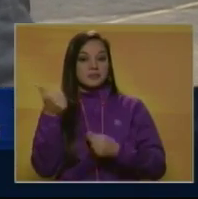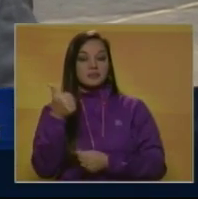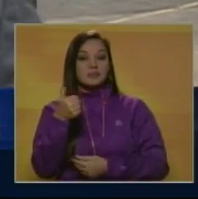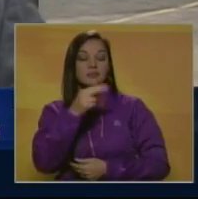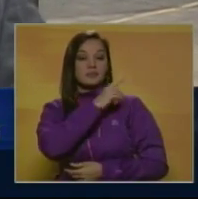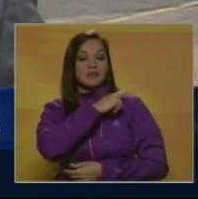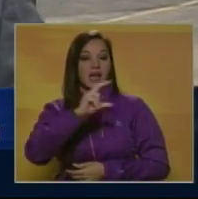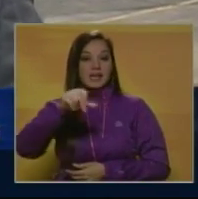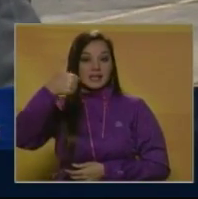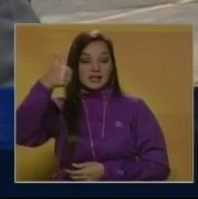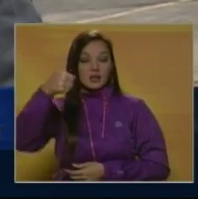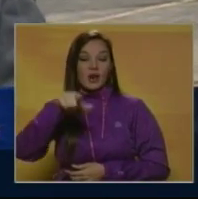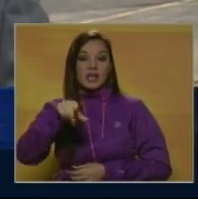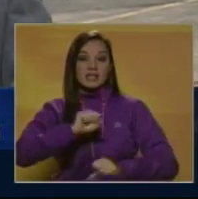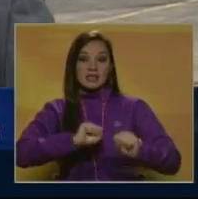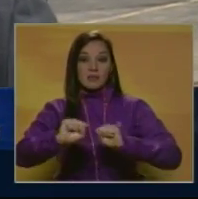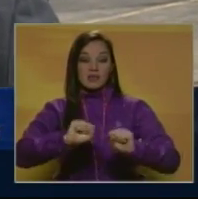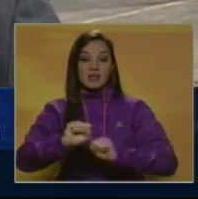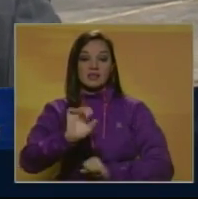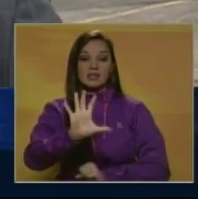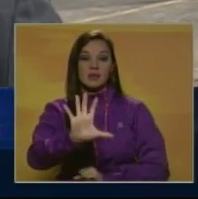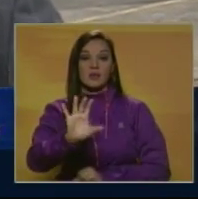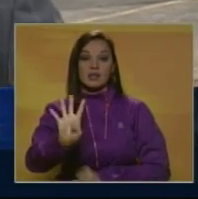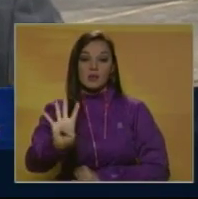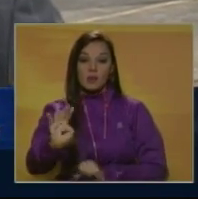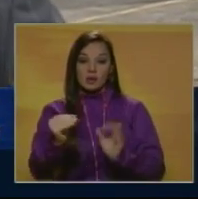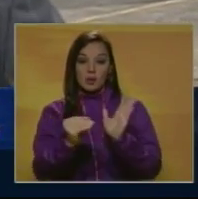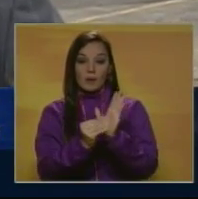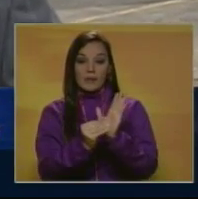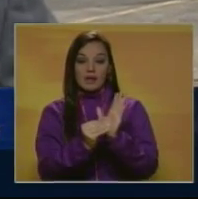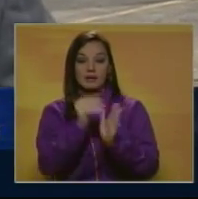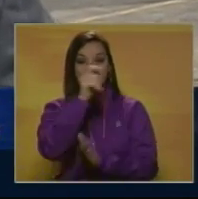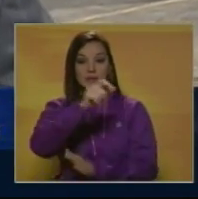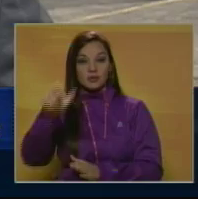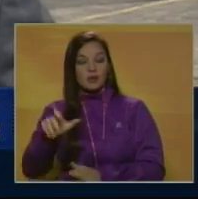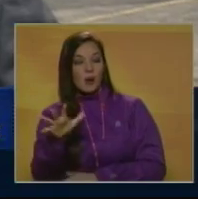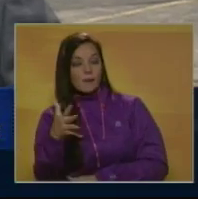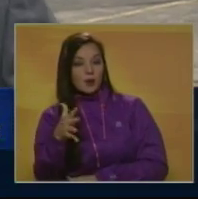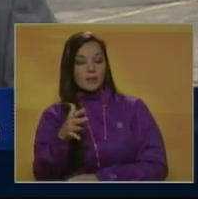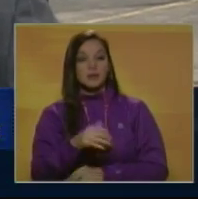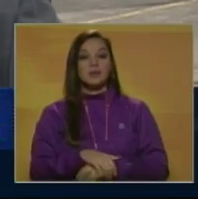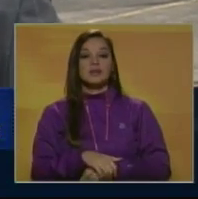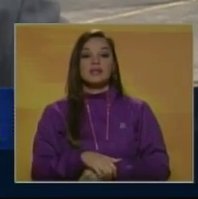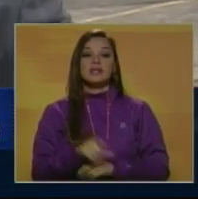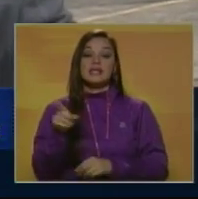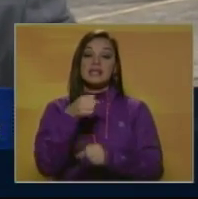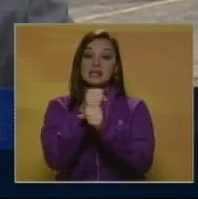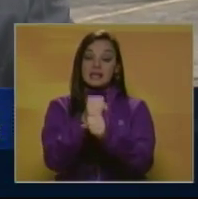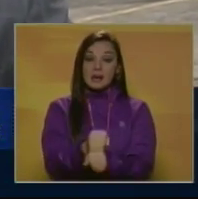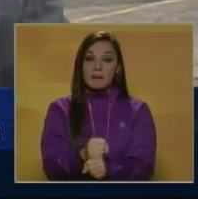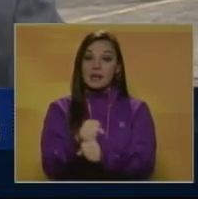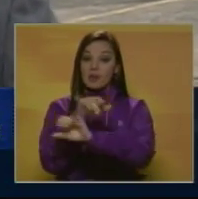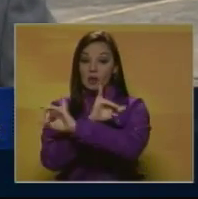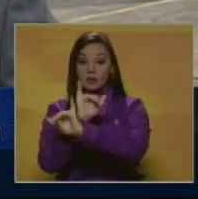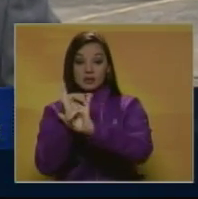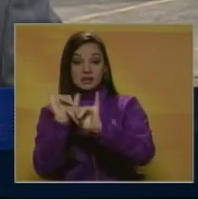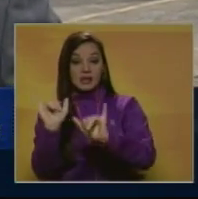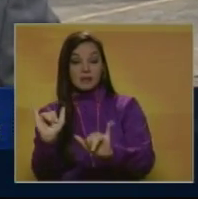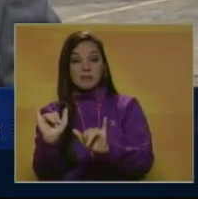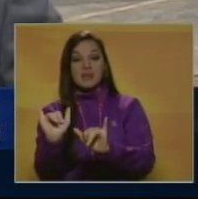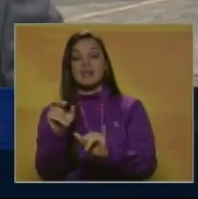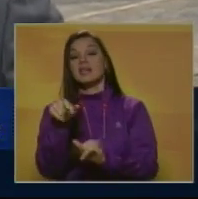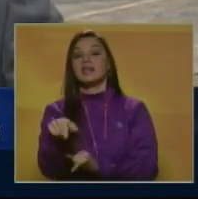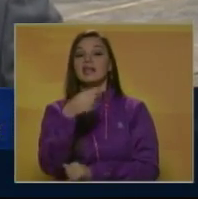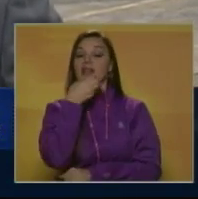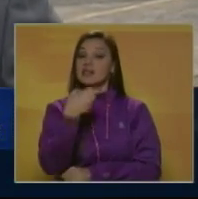ese terminal. Por allí se han movilizado 54.000 pasajeros aproximadamente y esperan que al final de esta